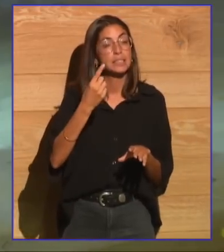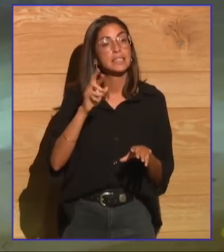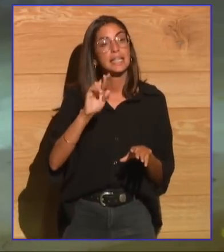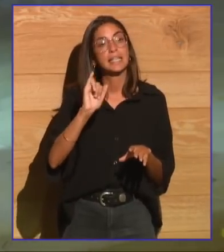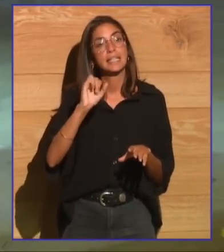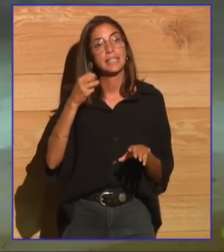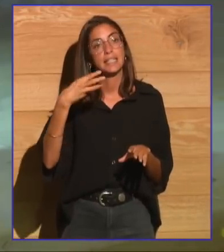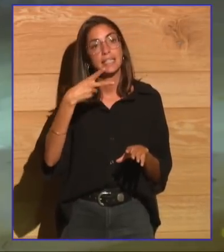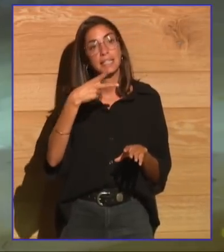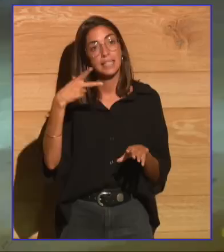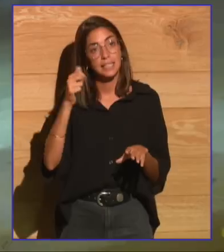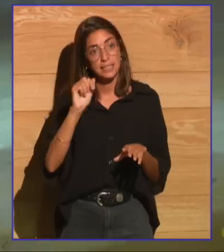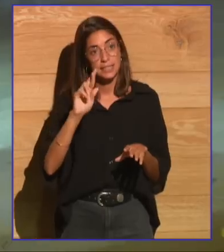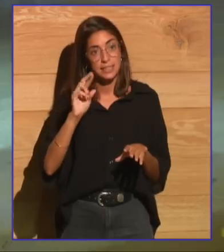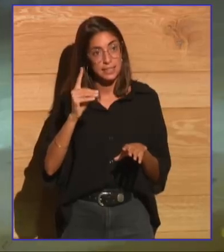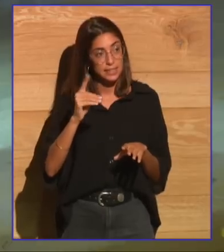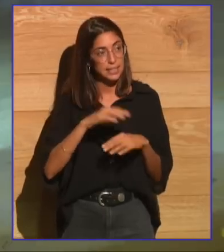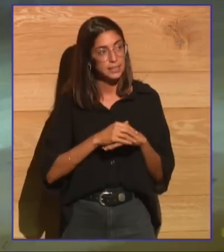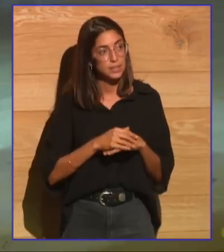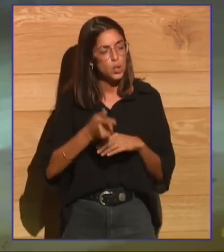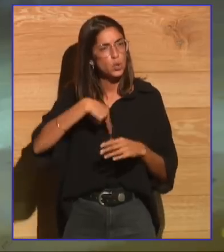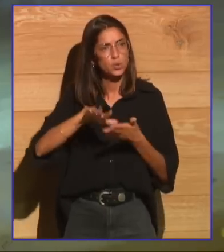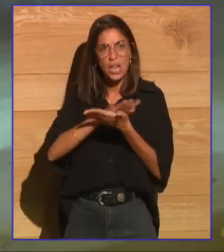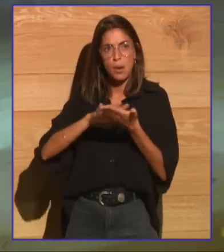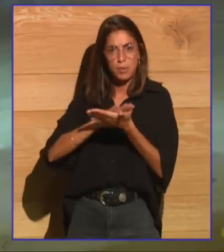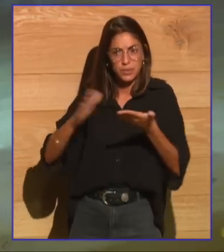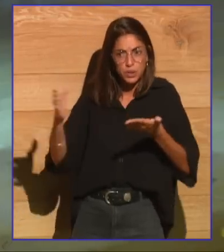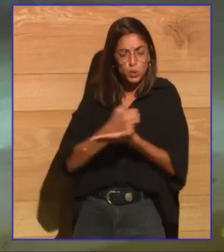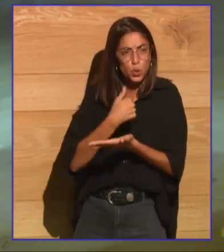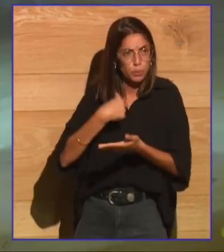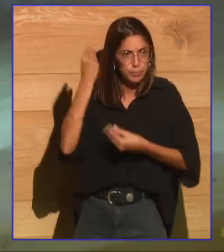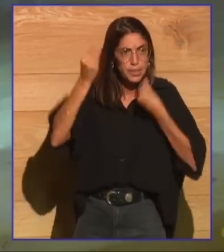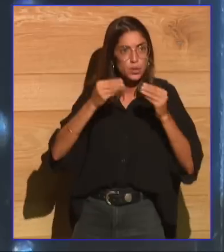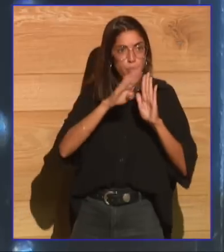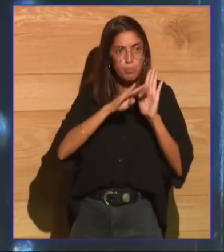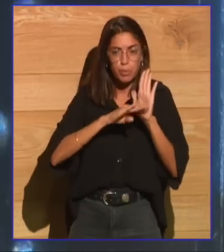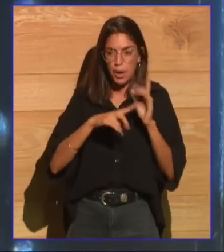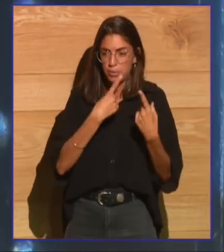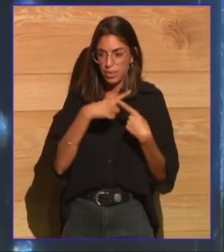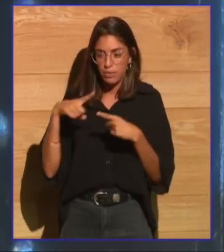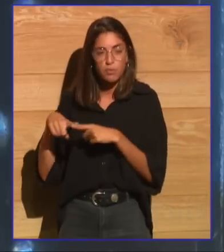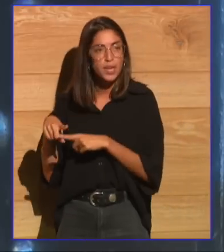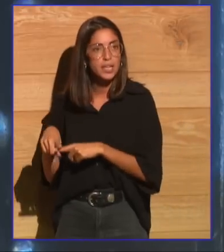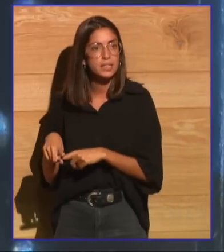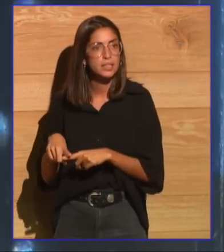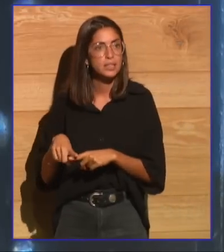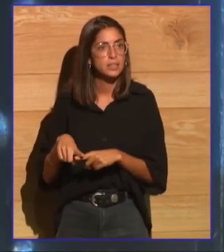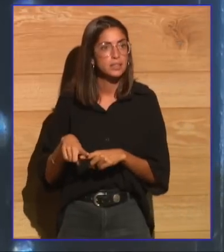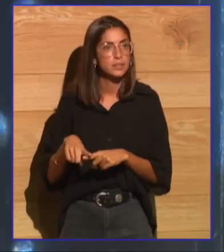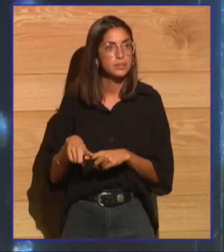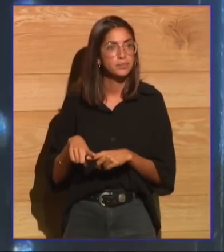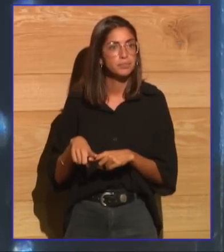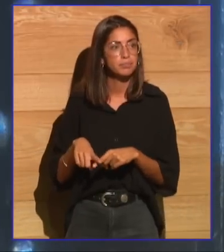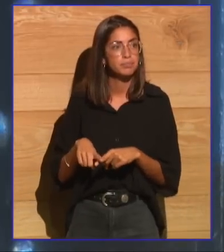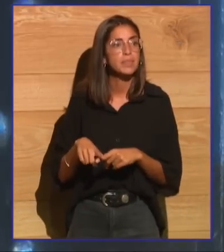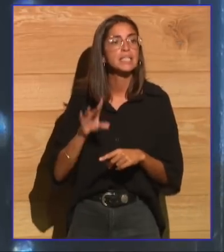de 20 mil pies de altura es que hemos hablado de todos yo creo en distintos programas que hace a lo largo de esta